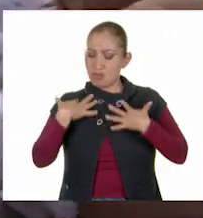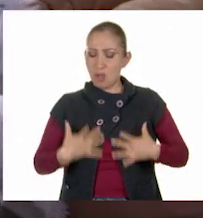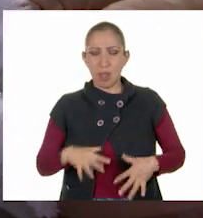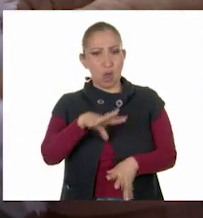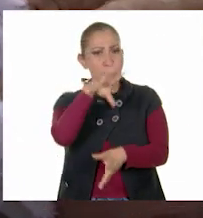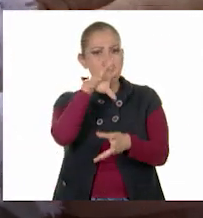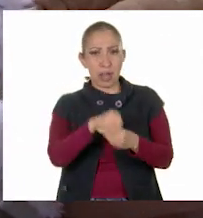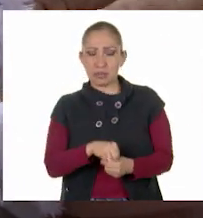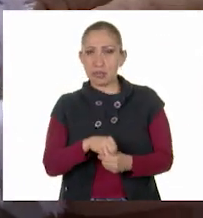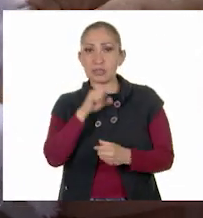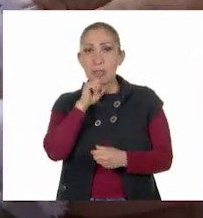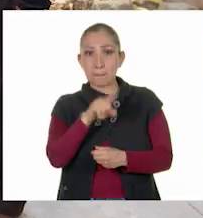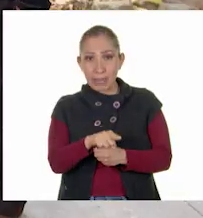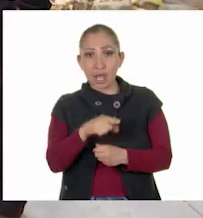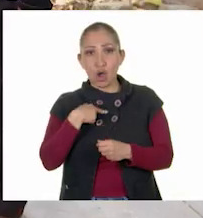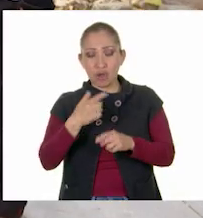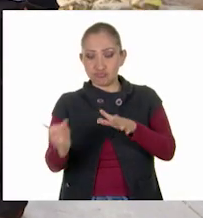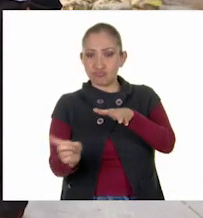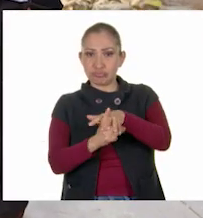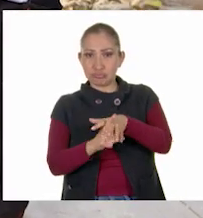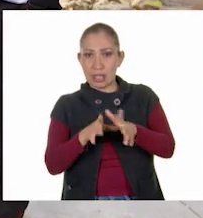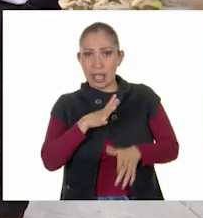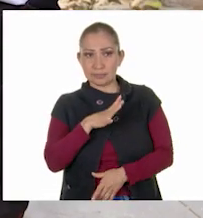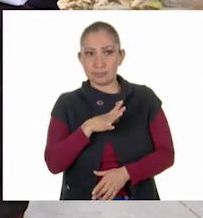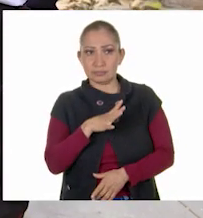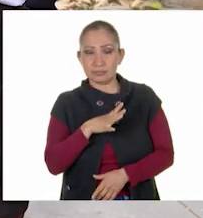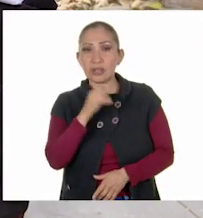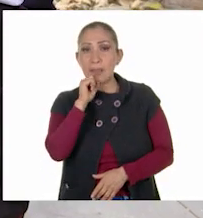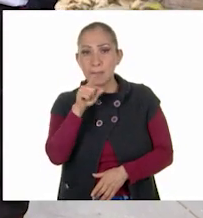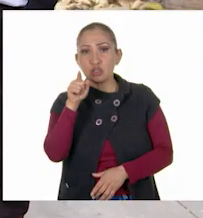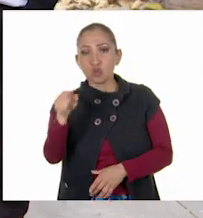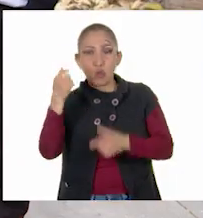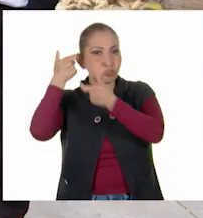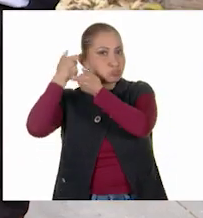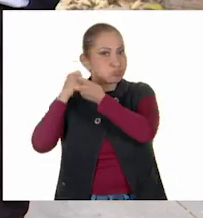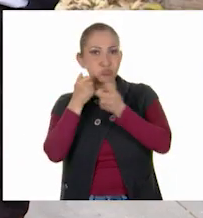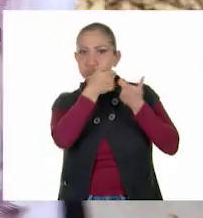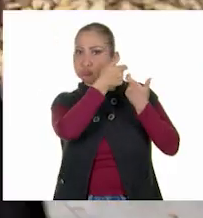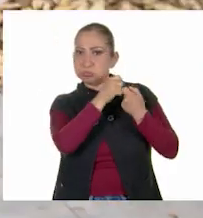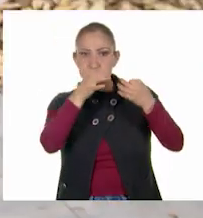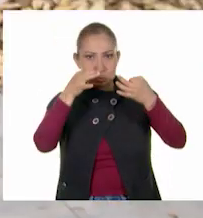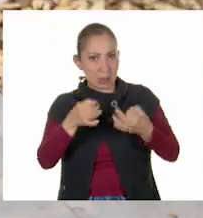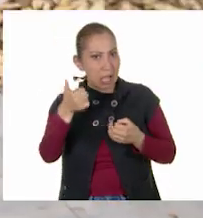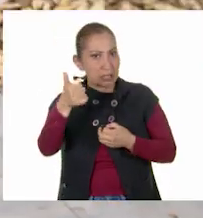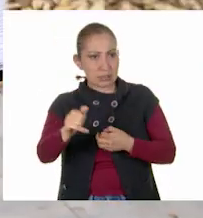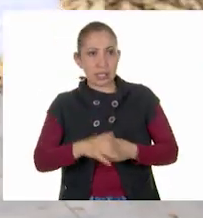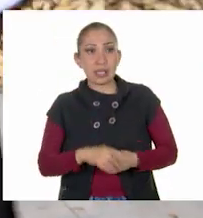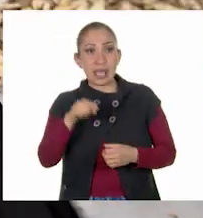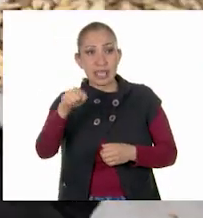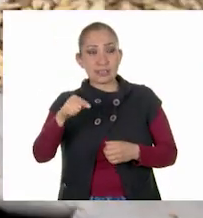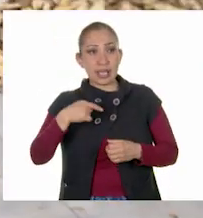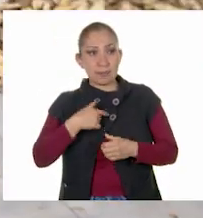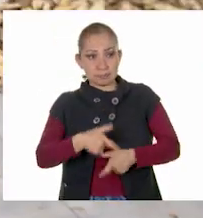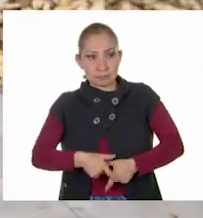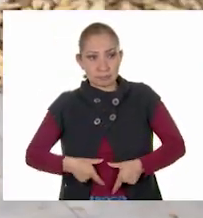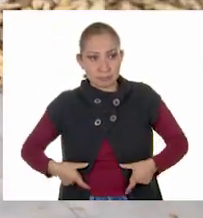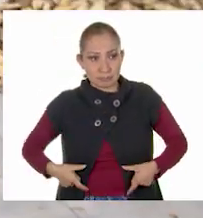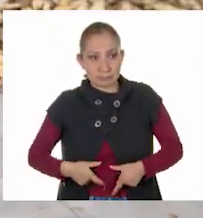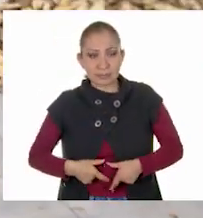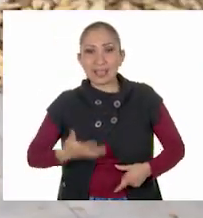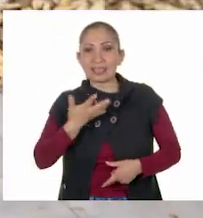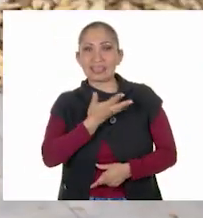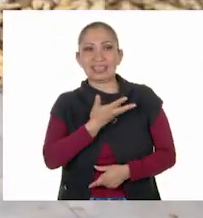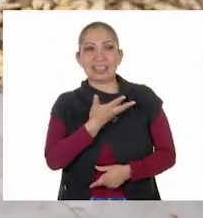mi hija, e incluso van con sandalias y tienen que ir con sus trencitas. Este es su ceñidor, que incluso hasta